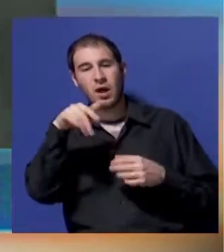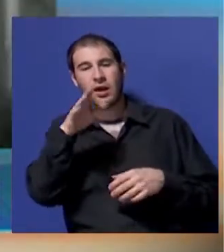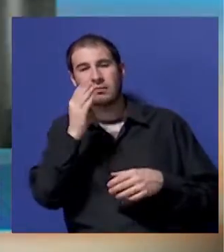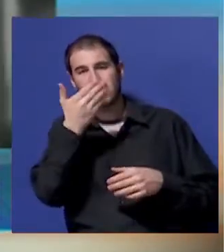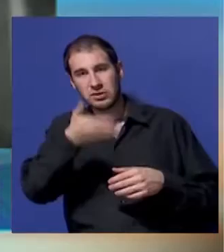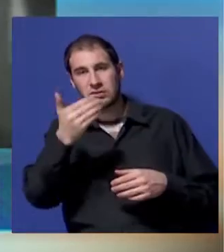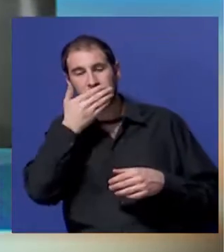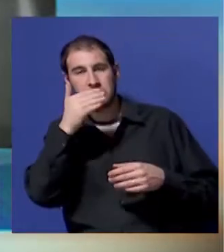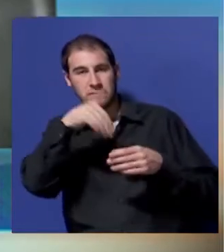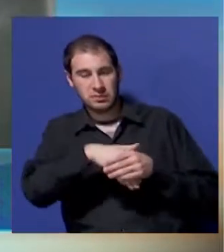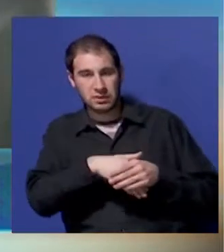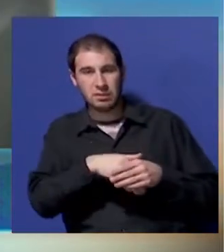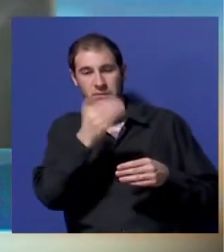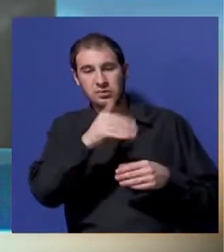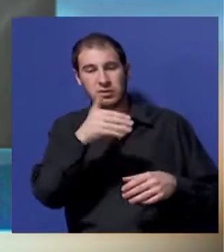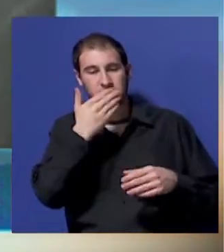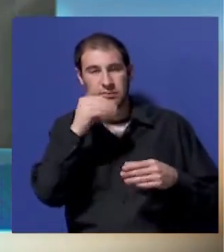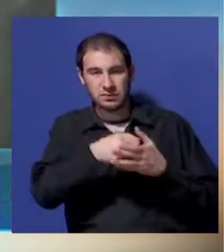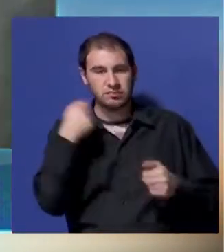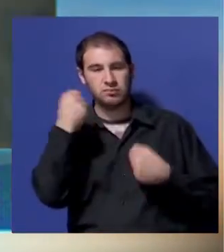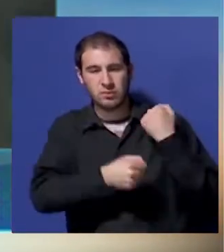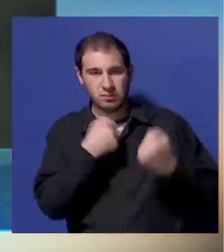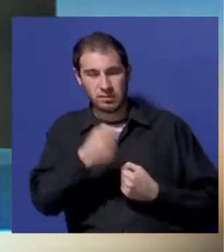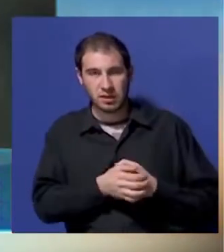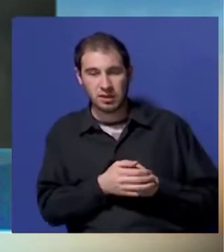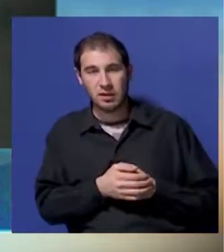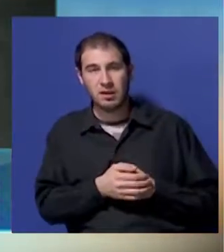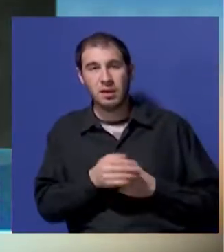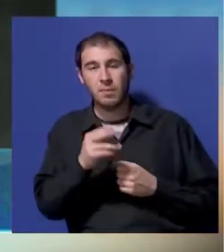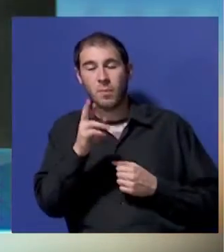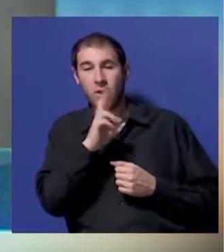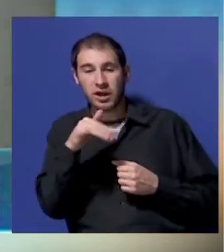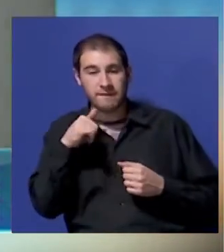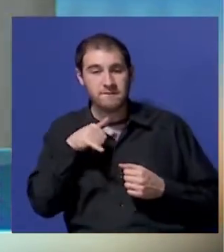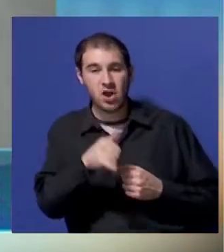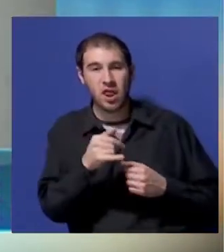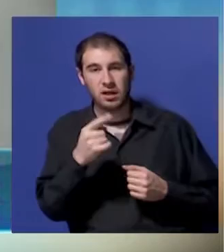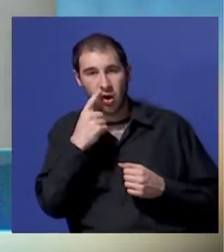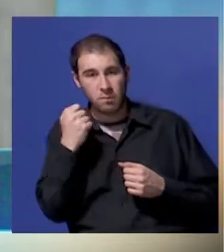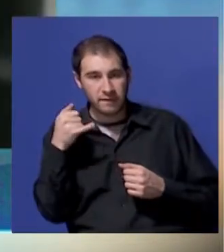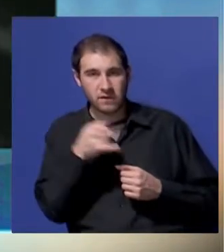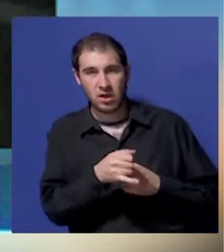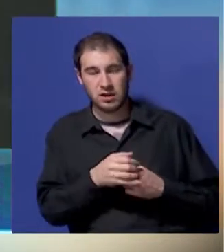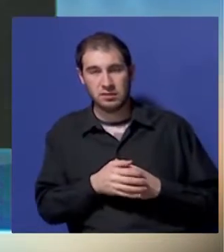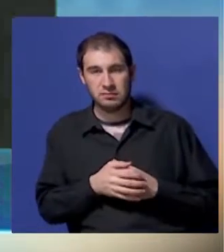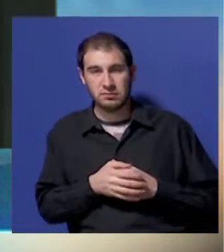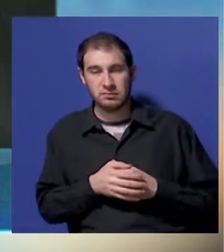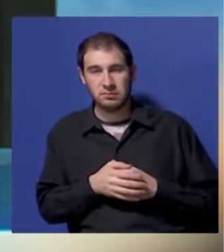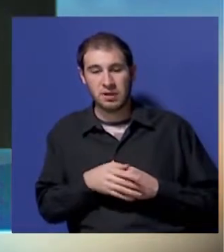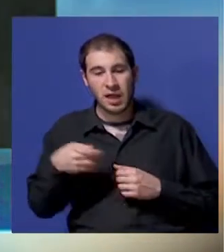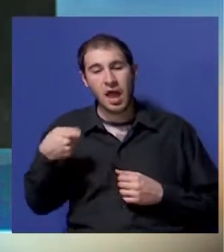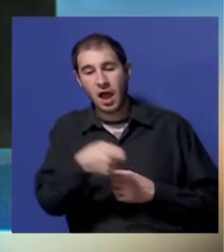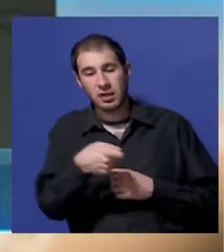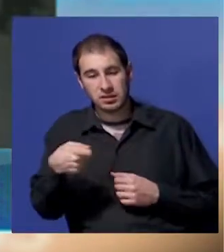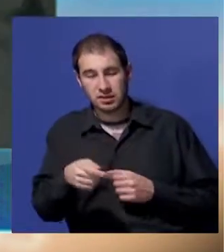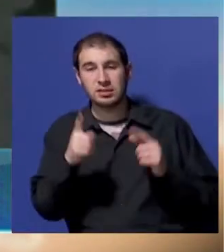clandestino, ahí se secuestraron personas, se las torturaron, se violaron a las mujeres, se violaron a los varones, se asesinó